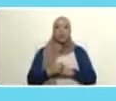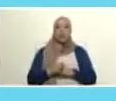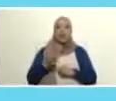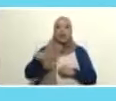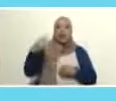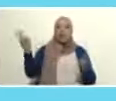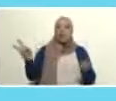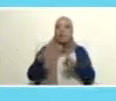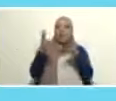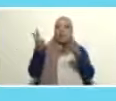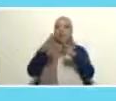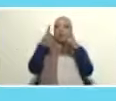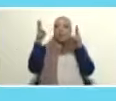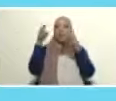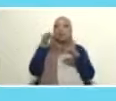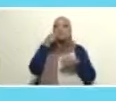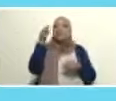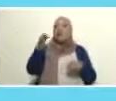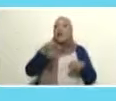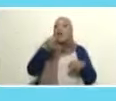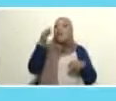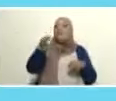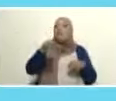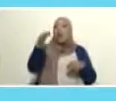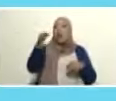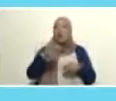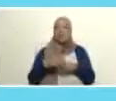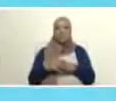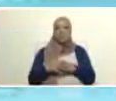la victoria! ¡Siempre!